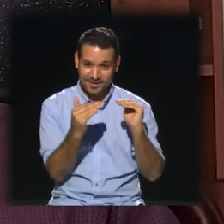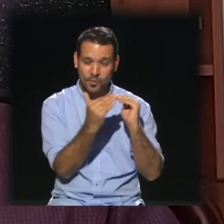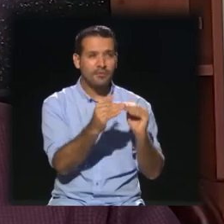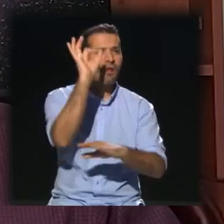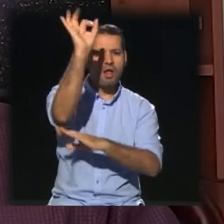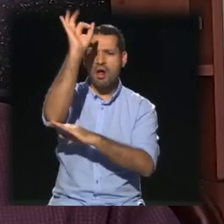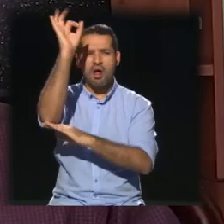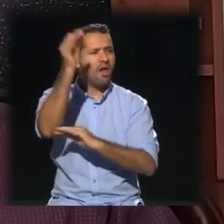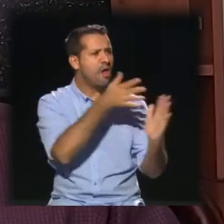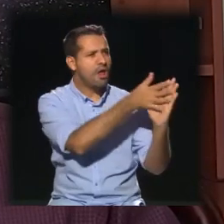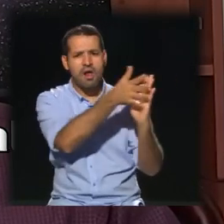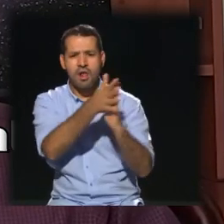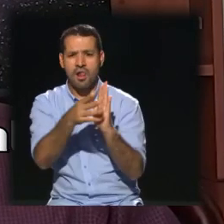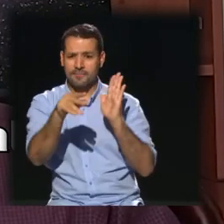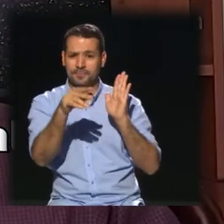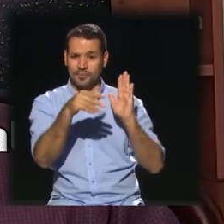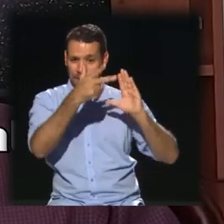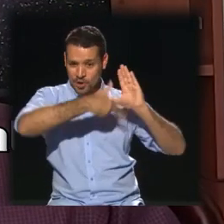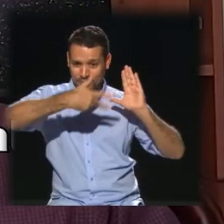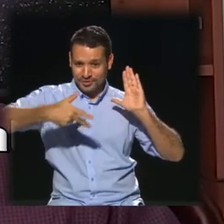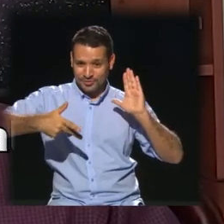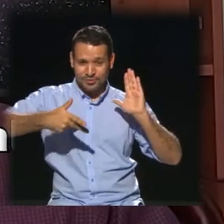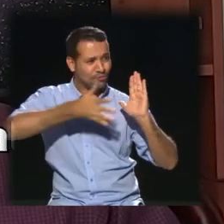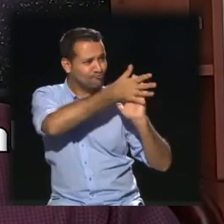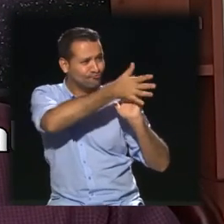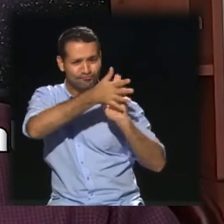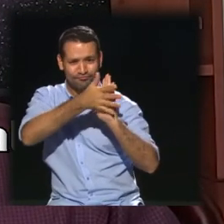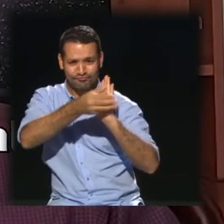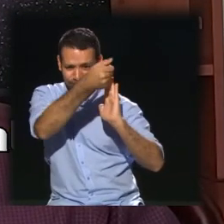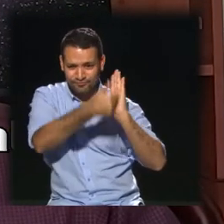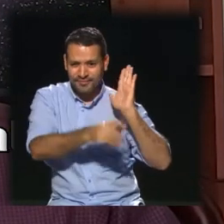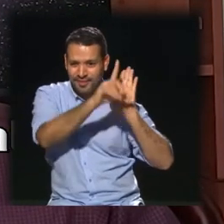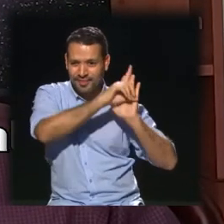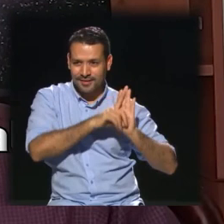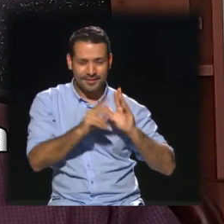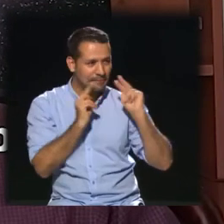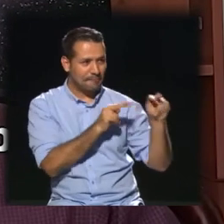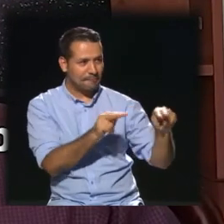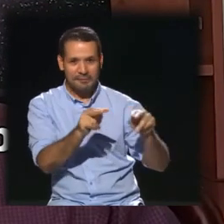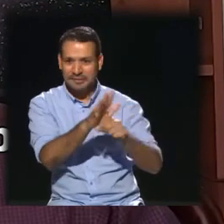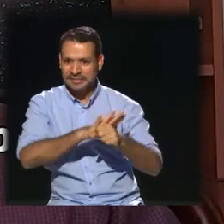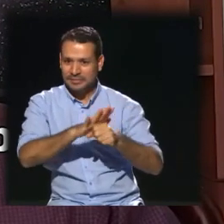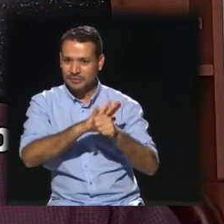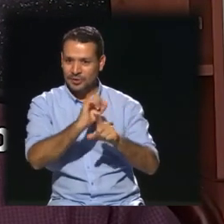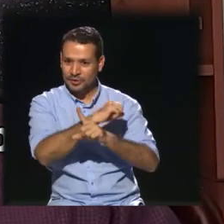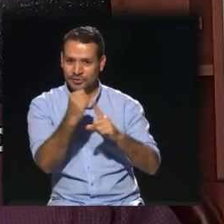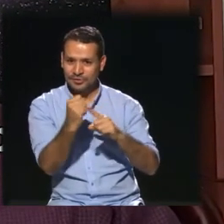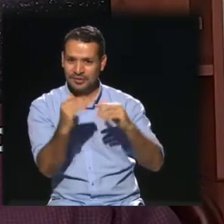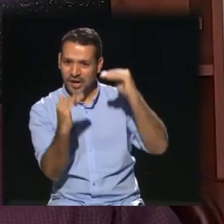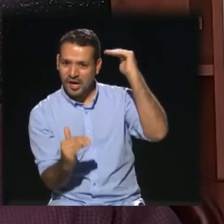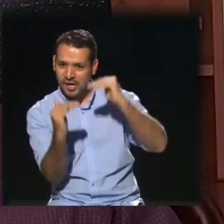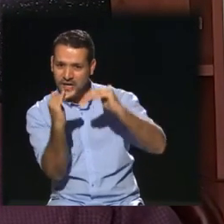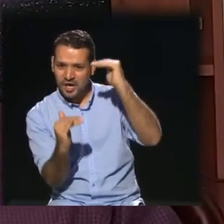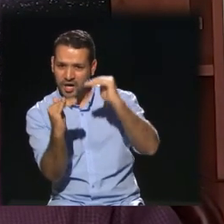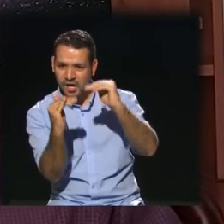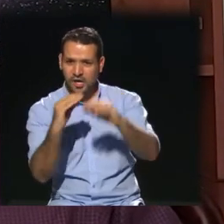como principio en la Constitución, y sin embargo en la realidad social la desigualdad es abismal, máximo en un país como